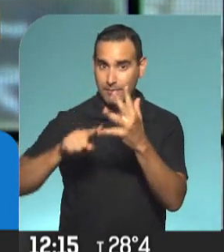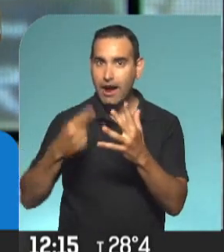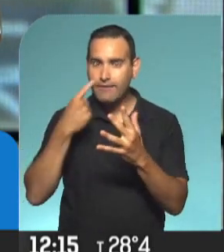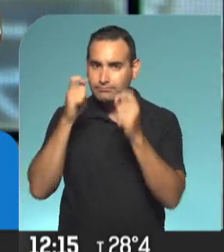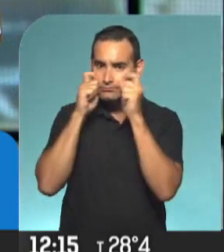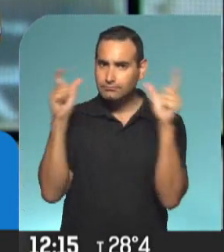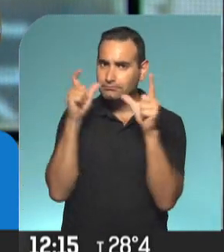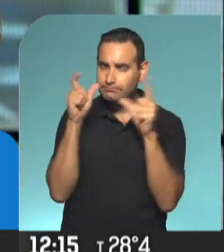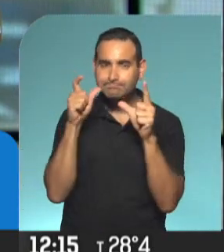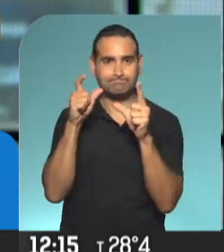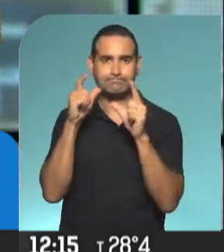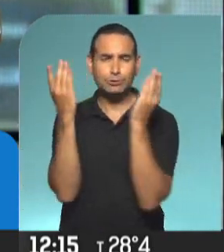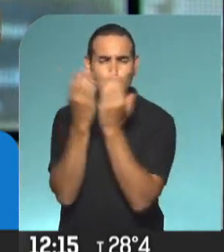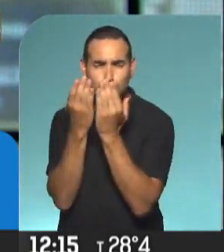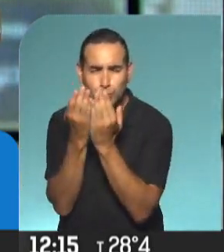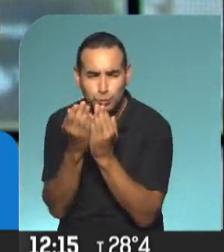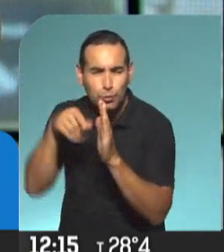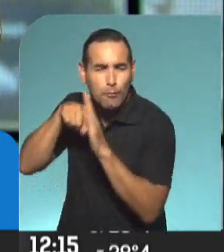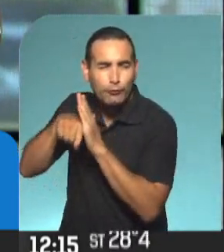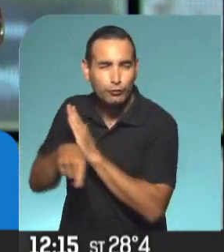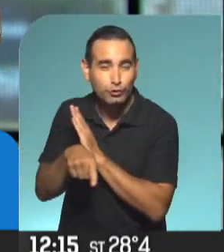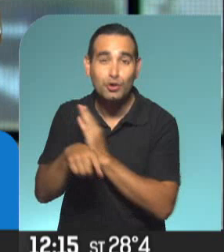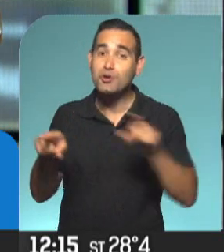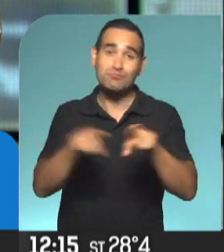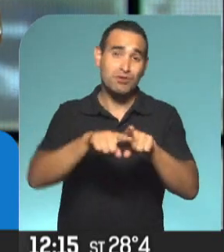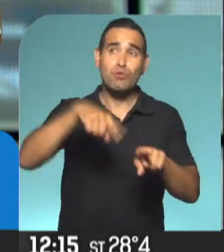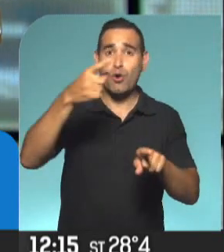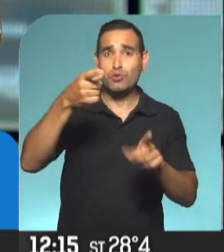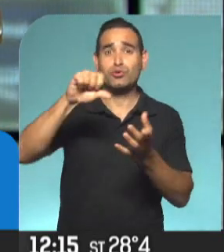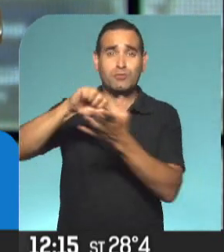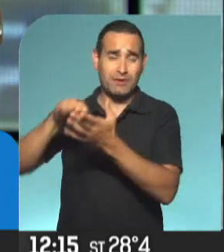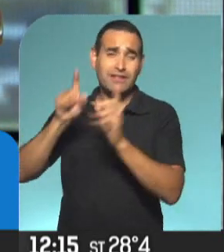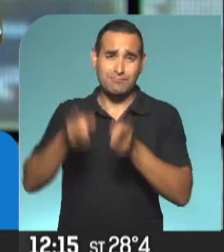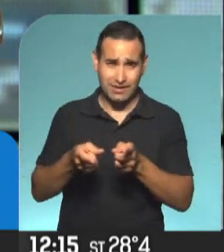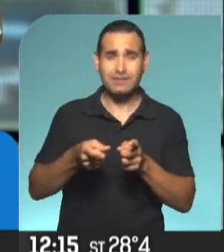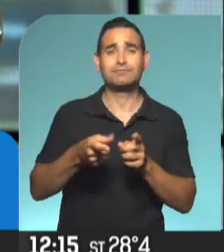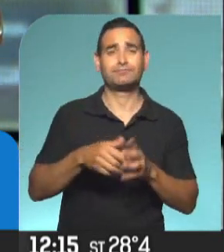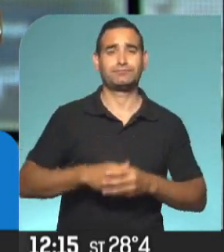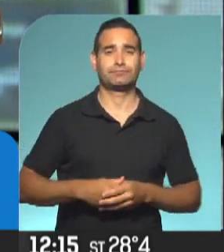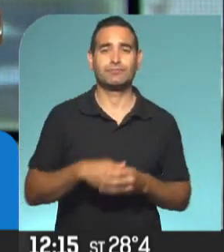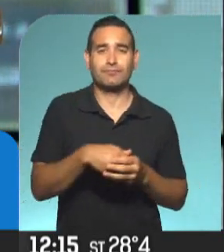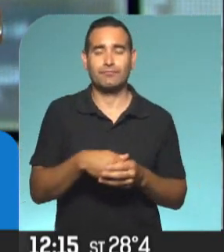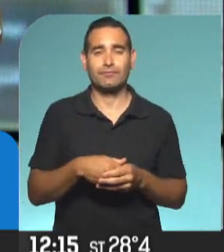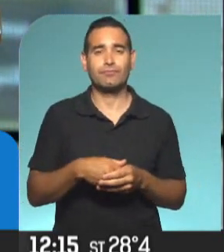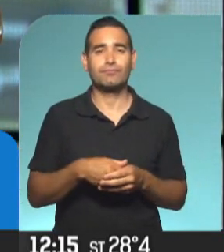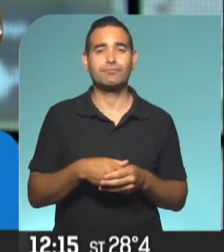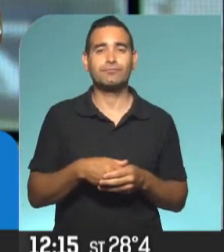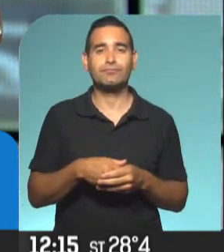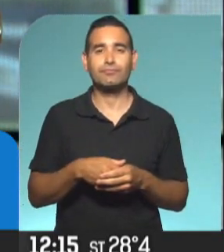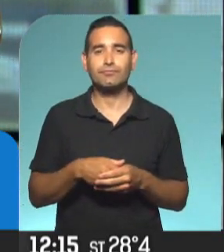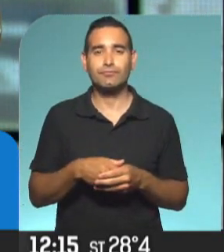alarma pueden ser estudiadas con mayor profundidad. Lo mismo hacen otros consorcios de genómica, como se los llama.